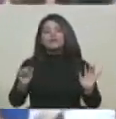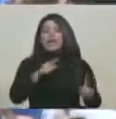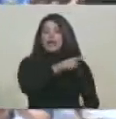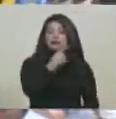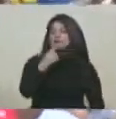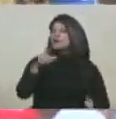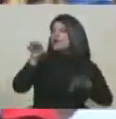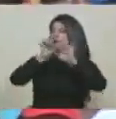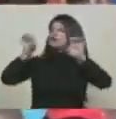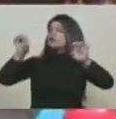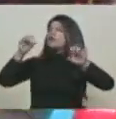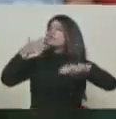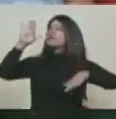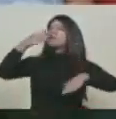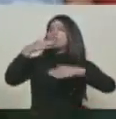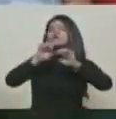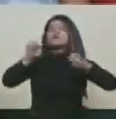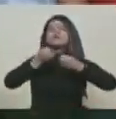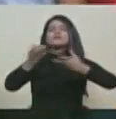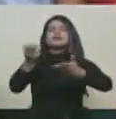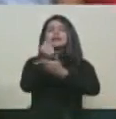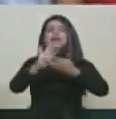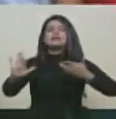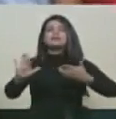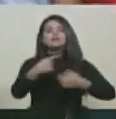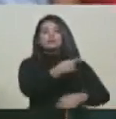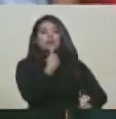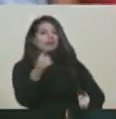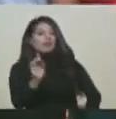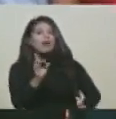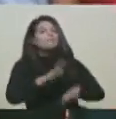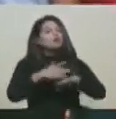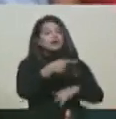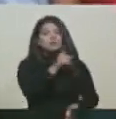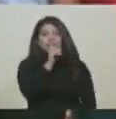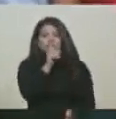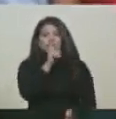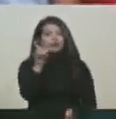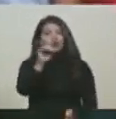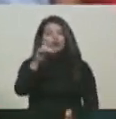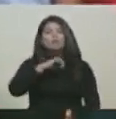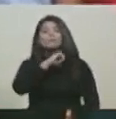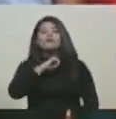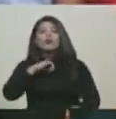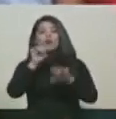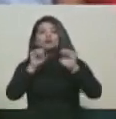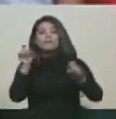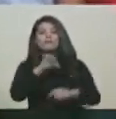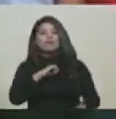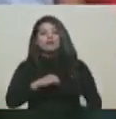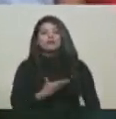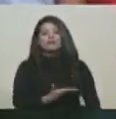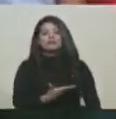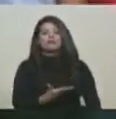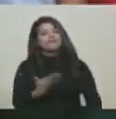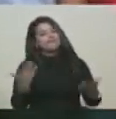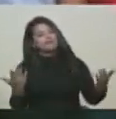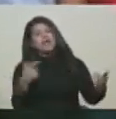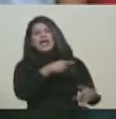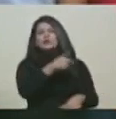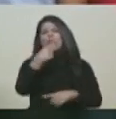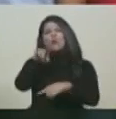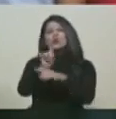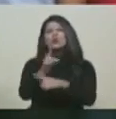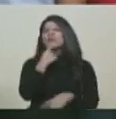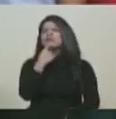educación gratuita a todo el mundo? Porque ellos tienen compromiso con los privados para privatizar la educación. Entonces lo único que ellos tienen